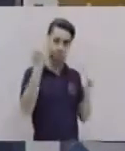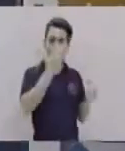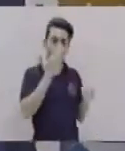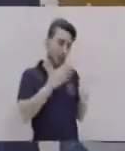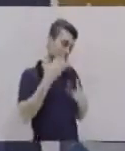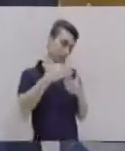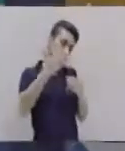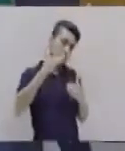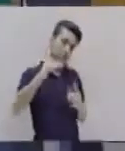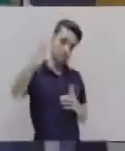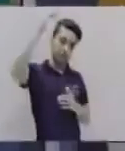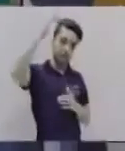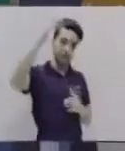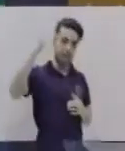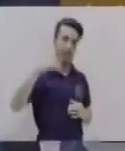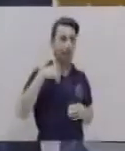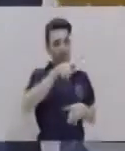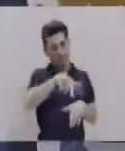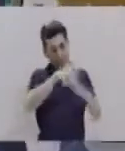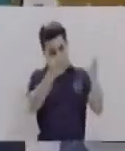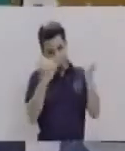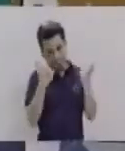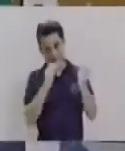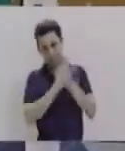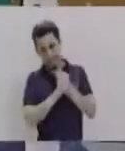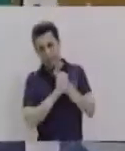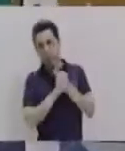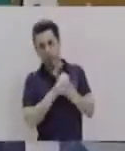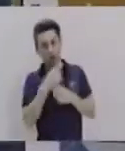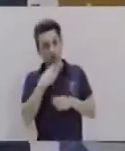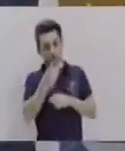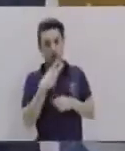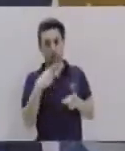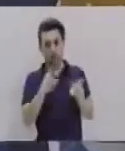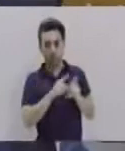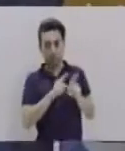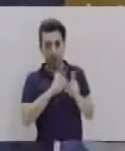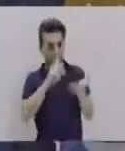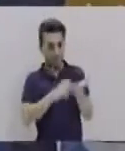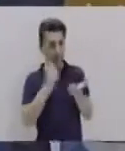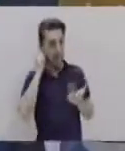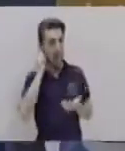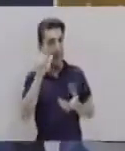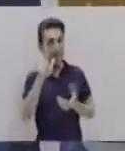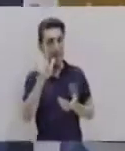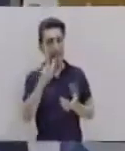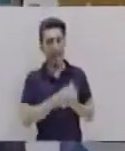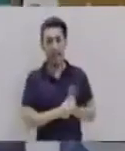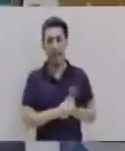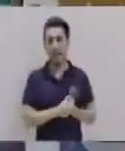grandes. Yo la voy a invitar a que nos desinfectemos las manos.